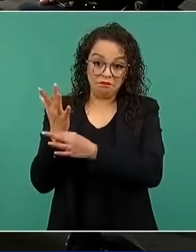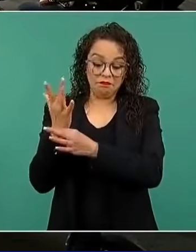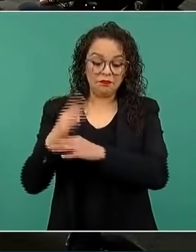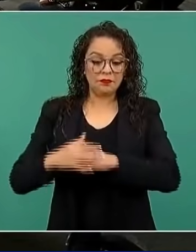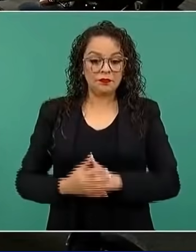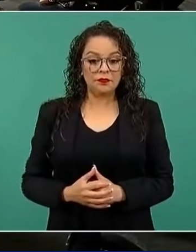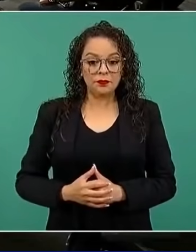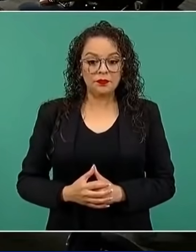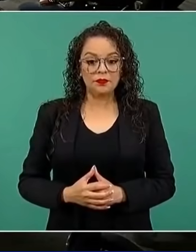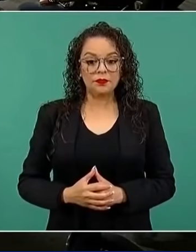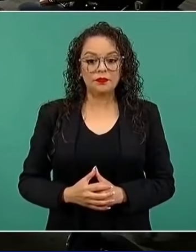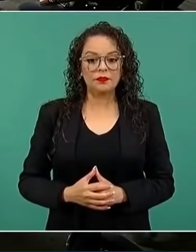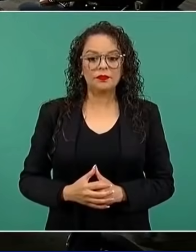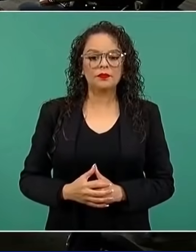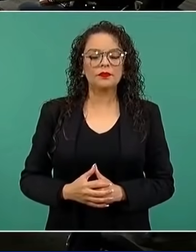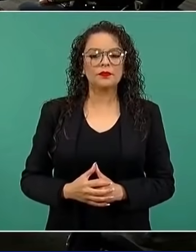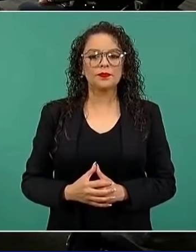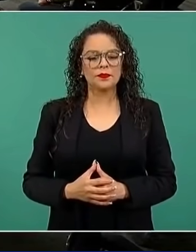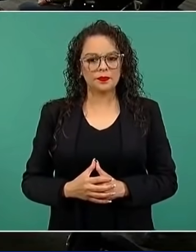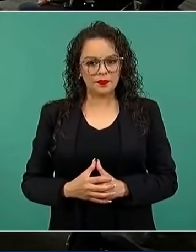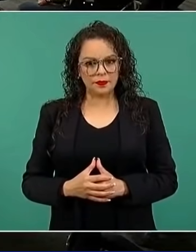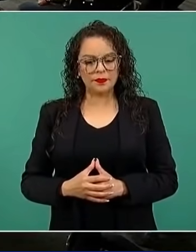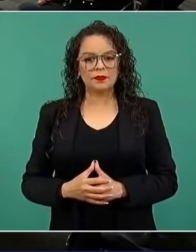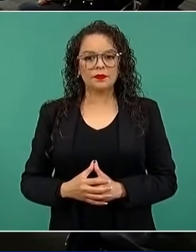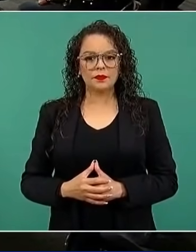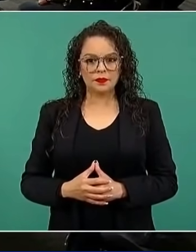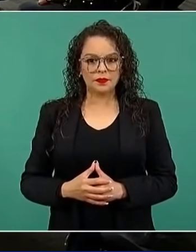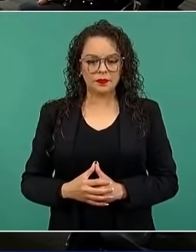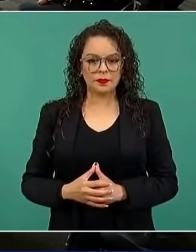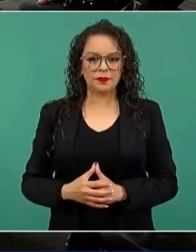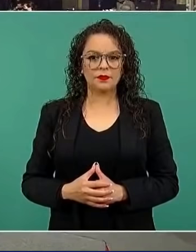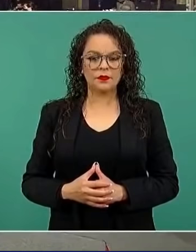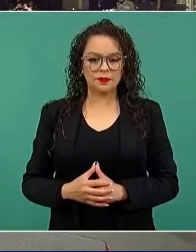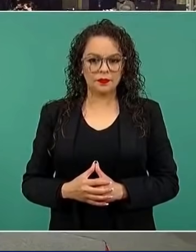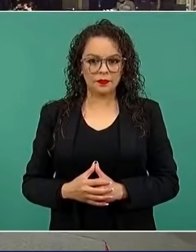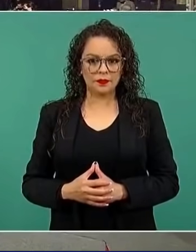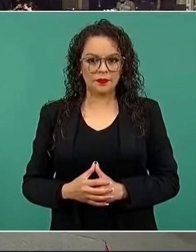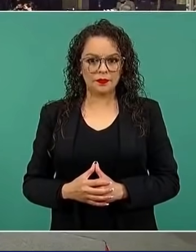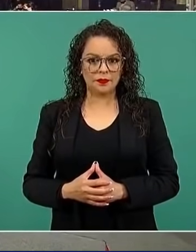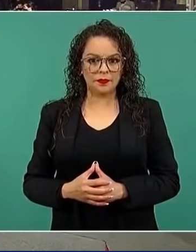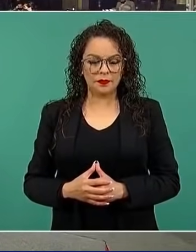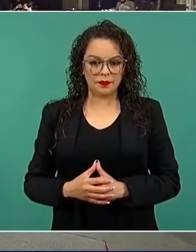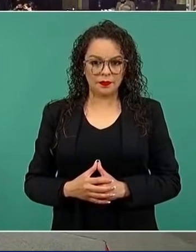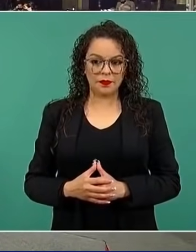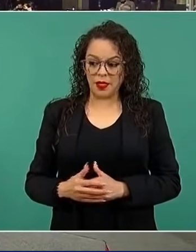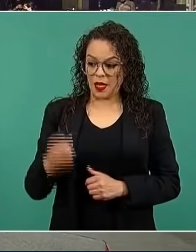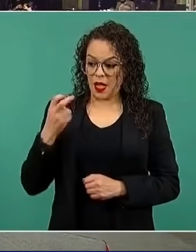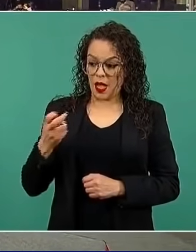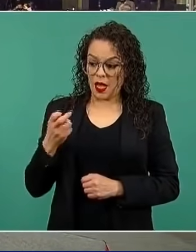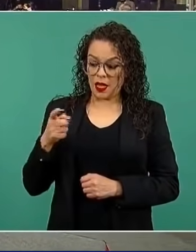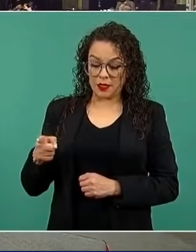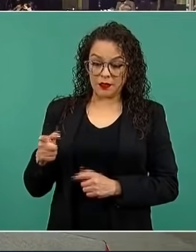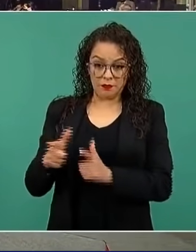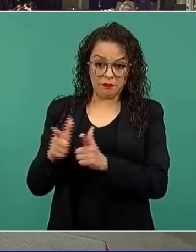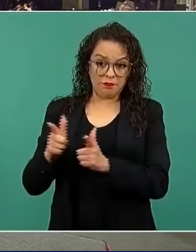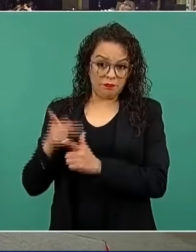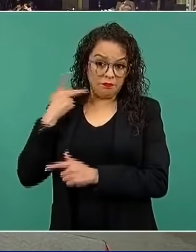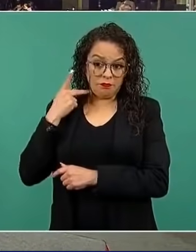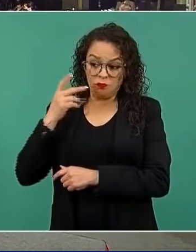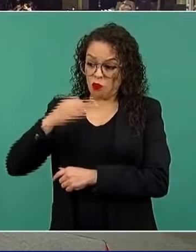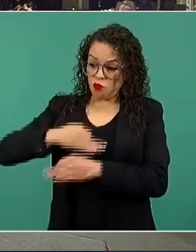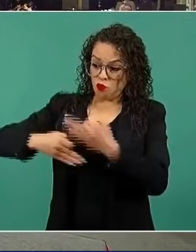todos en ese partido en particular son neoliberales, sino que también